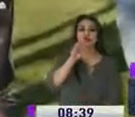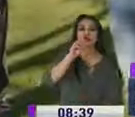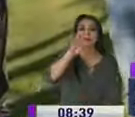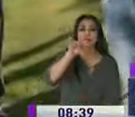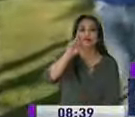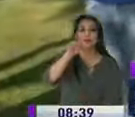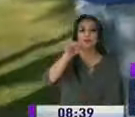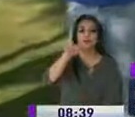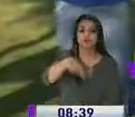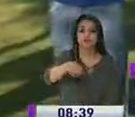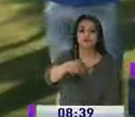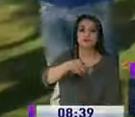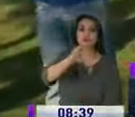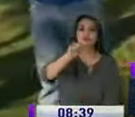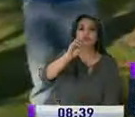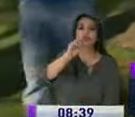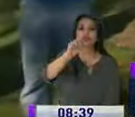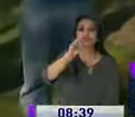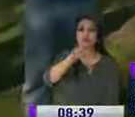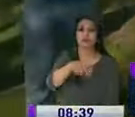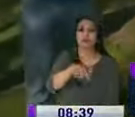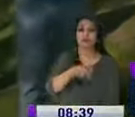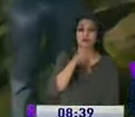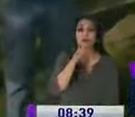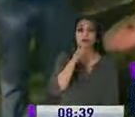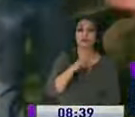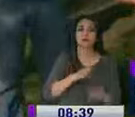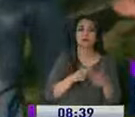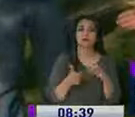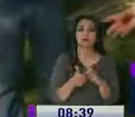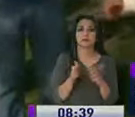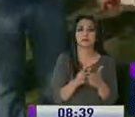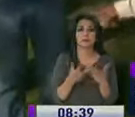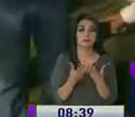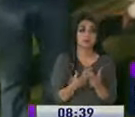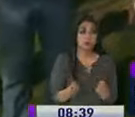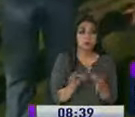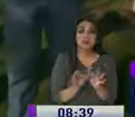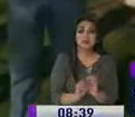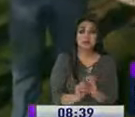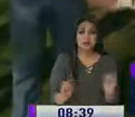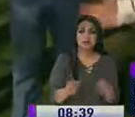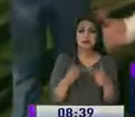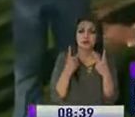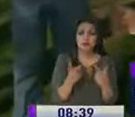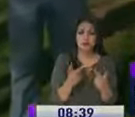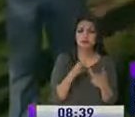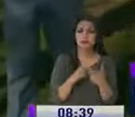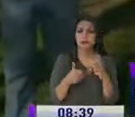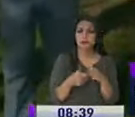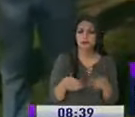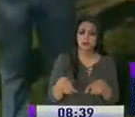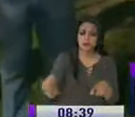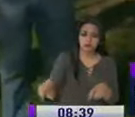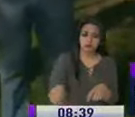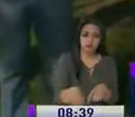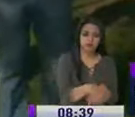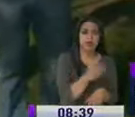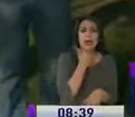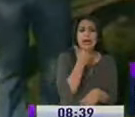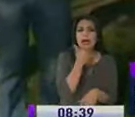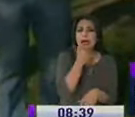Sofía Vintimilla y nuestro equipo fue a verificar qué es, qué pasa. Así que autoridades, miren esto. Sofía, buenos días. Adelante, tú tienes la